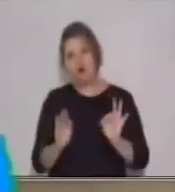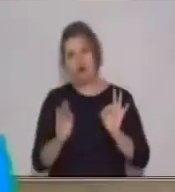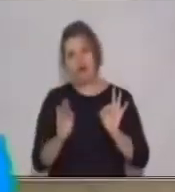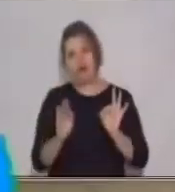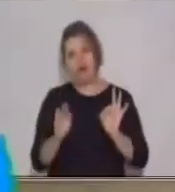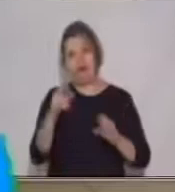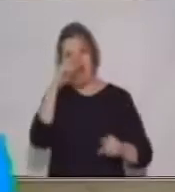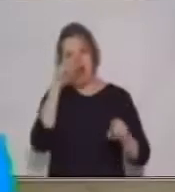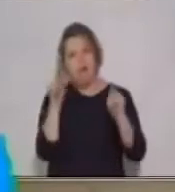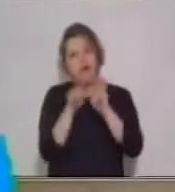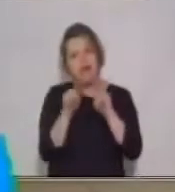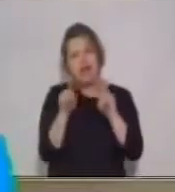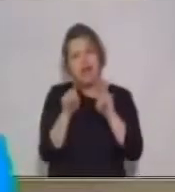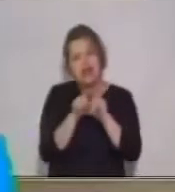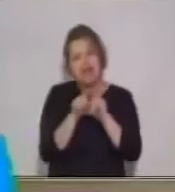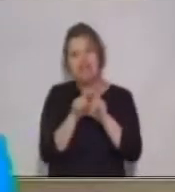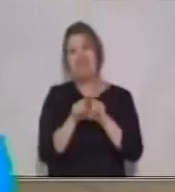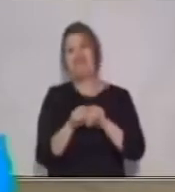también